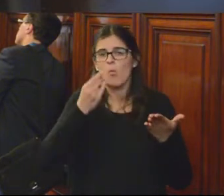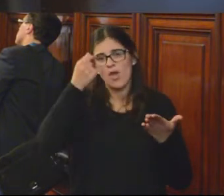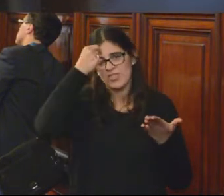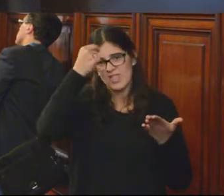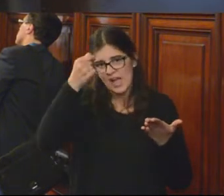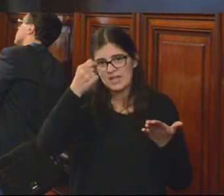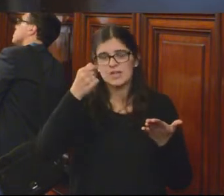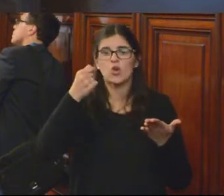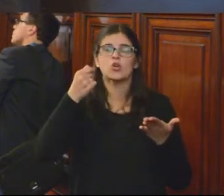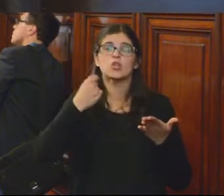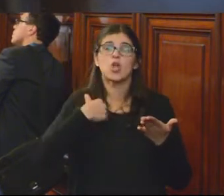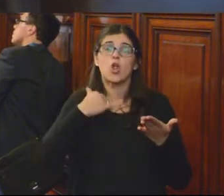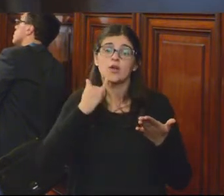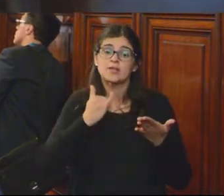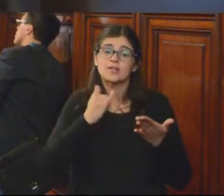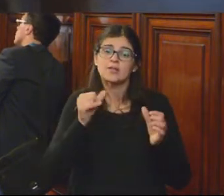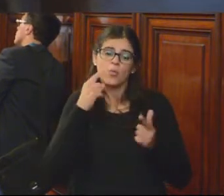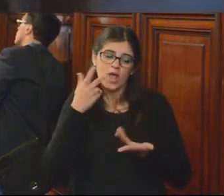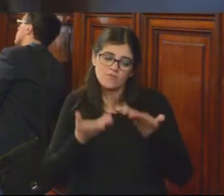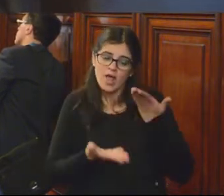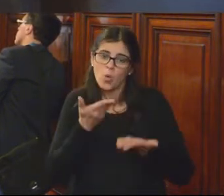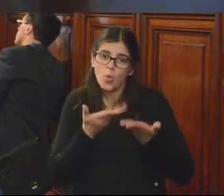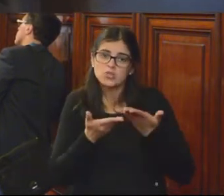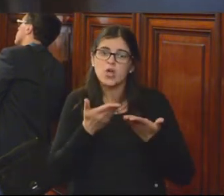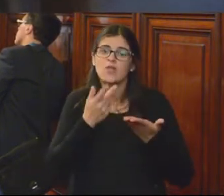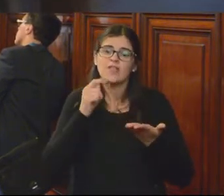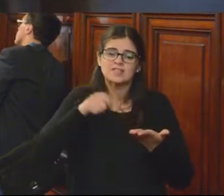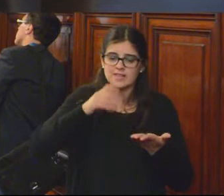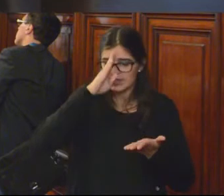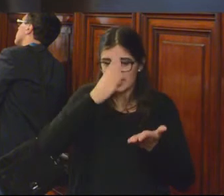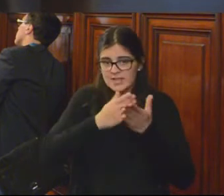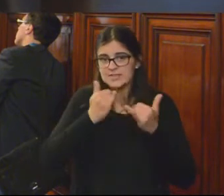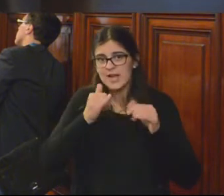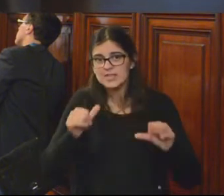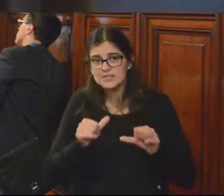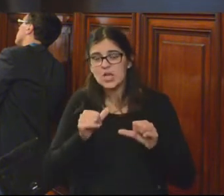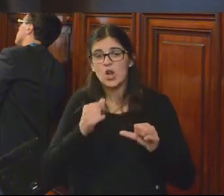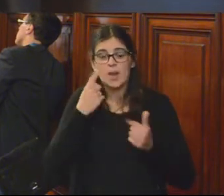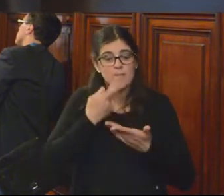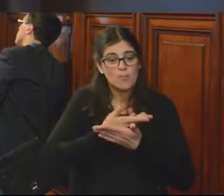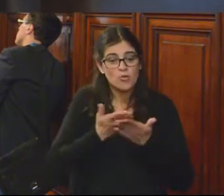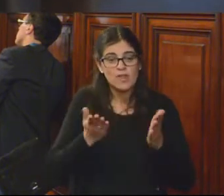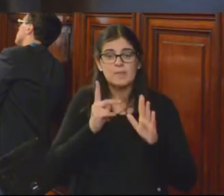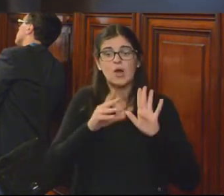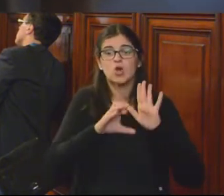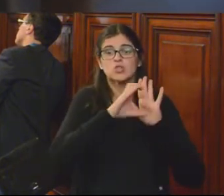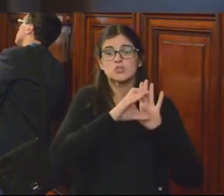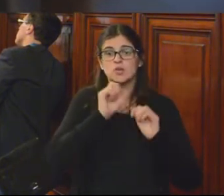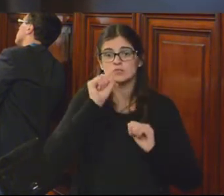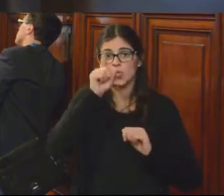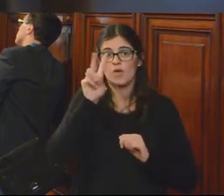técnicos. Lo que hicimos fue una evaluación de las sentencias producidas a la luz de la propia Constitución de Venezuela